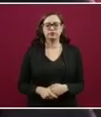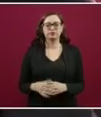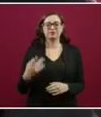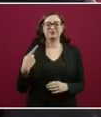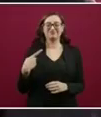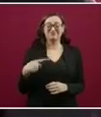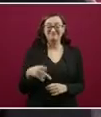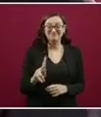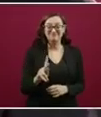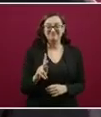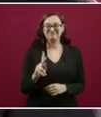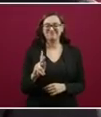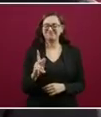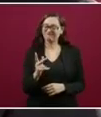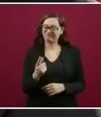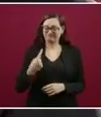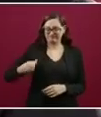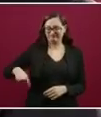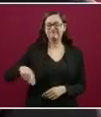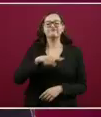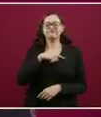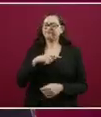Llevaba años,